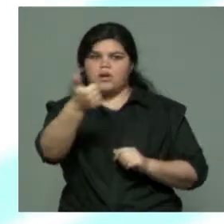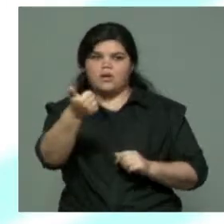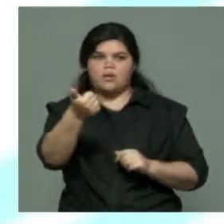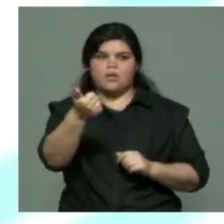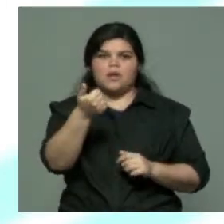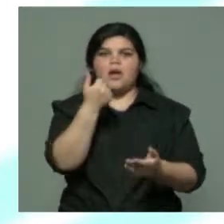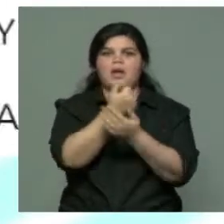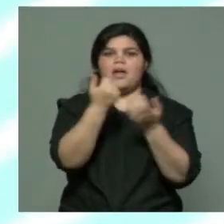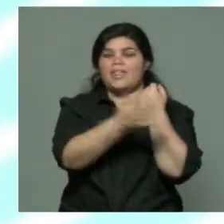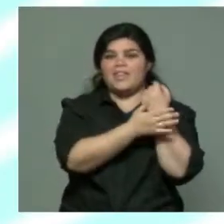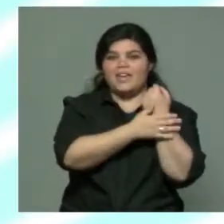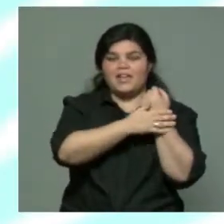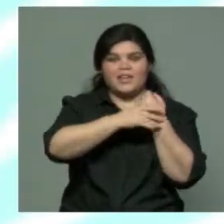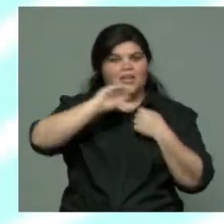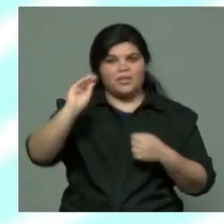nada, dice esta persona.